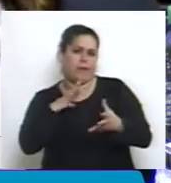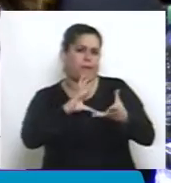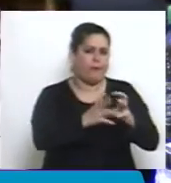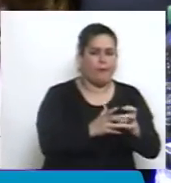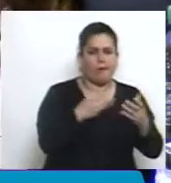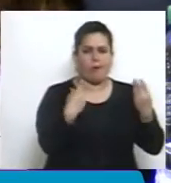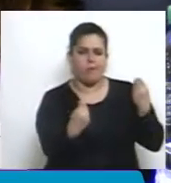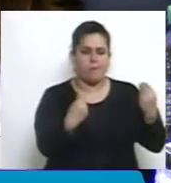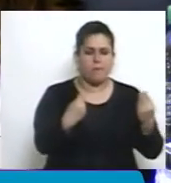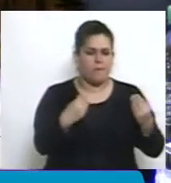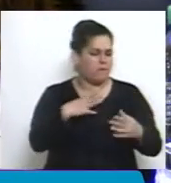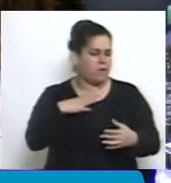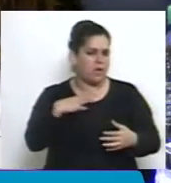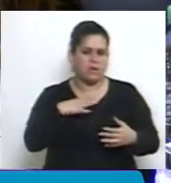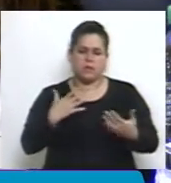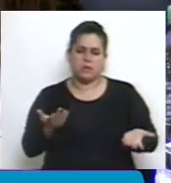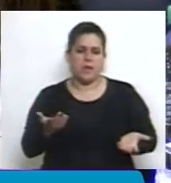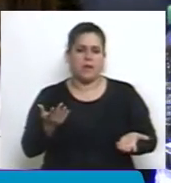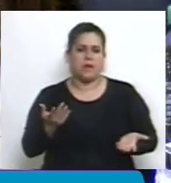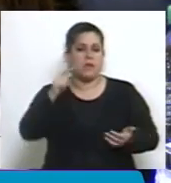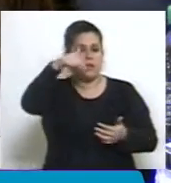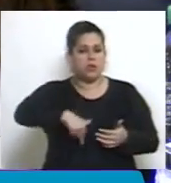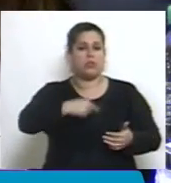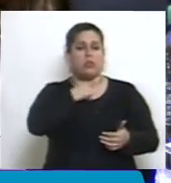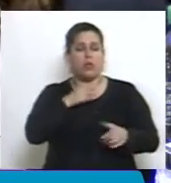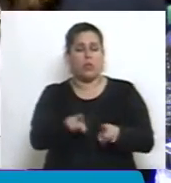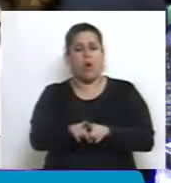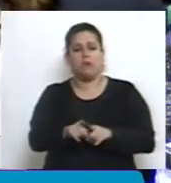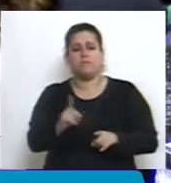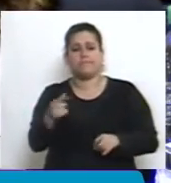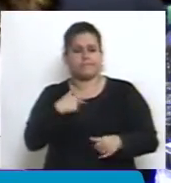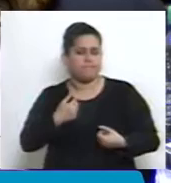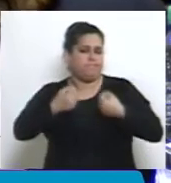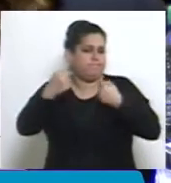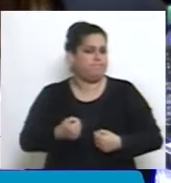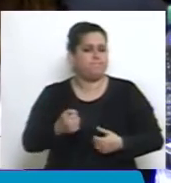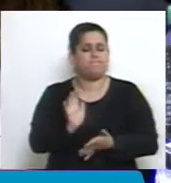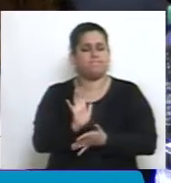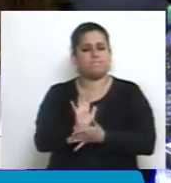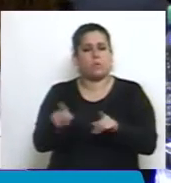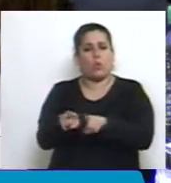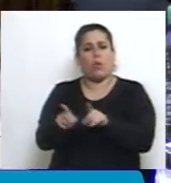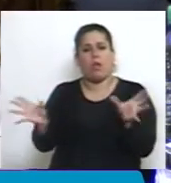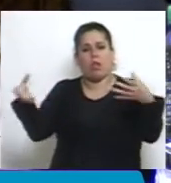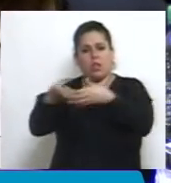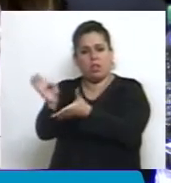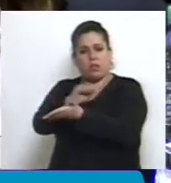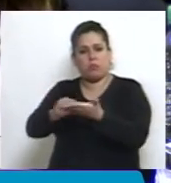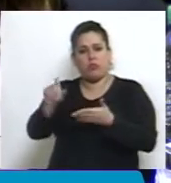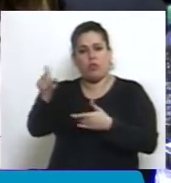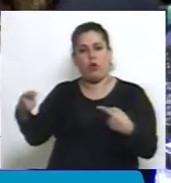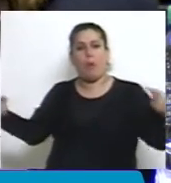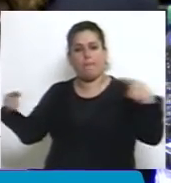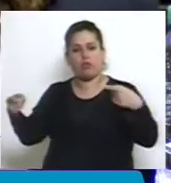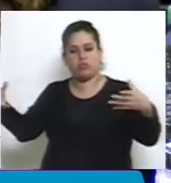estamos discutiendo. Y esto quiero sumarme a la posición de todos los diputados de la